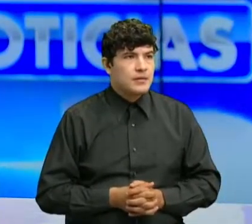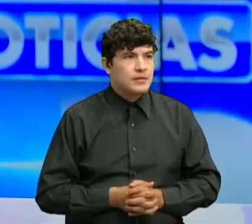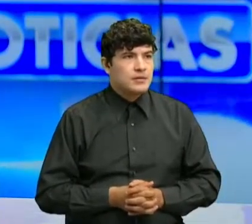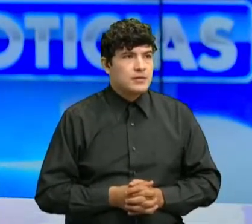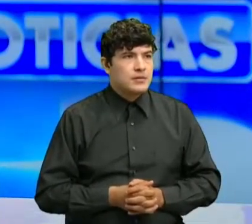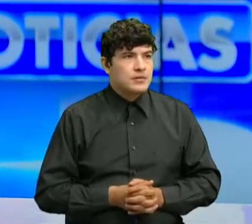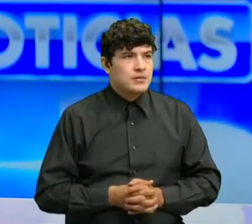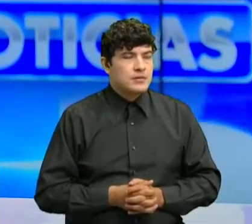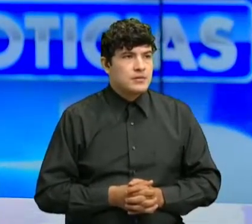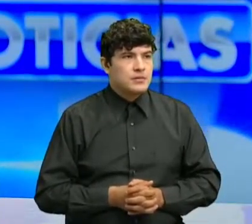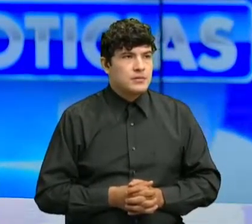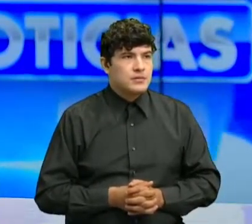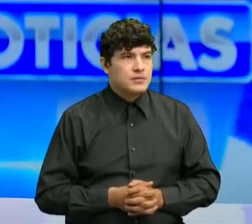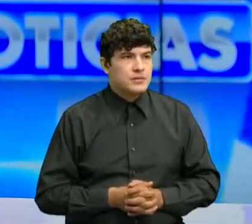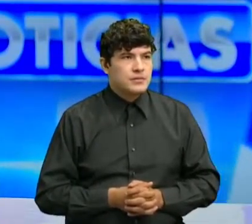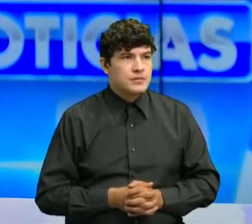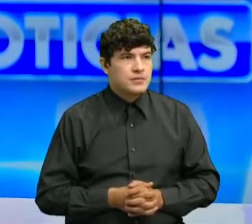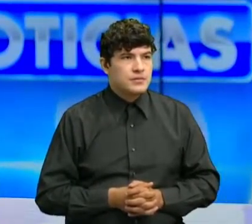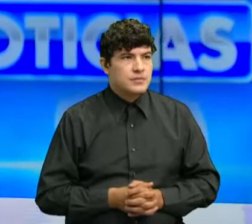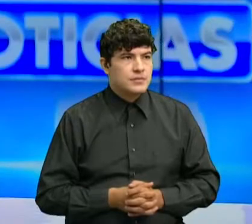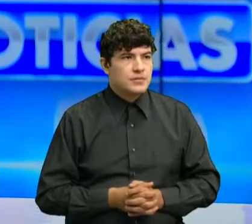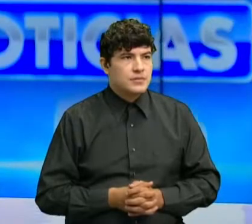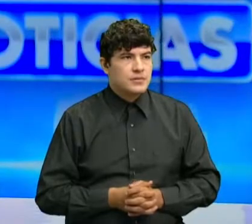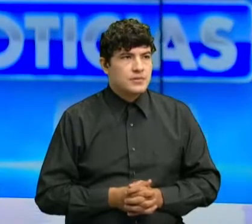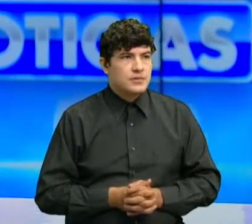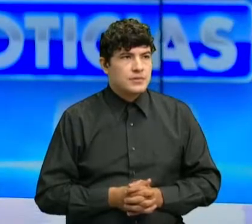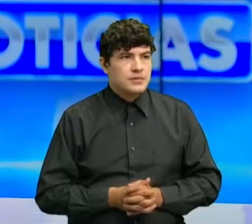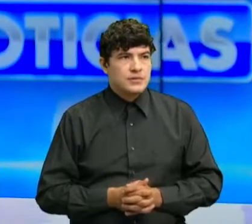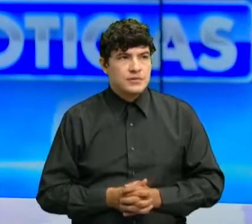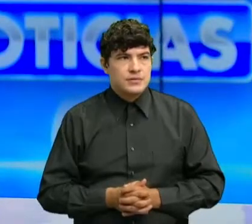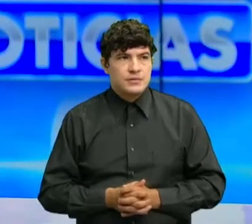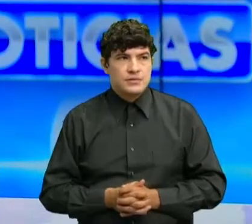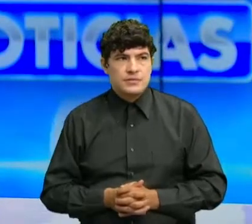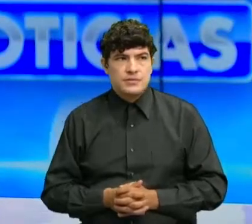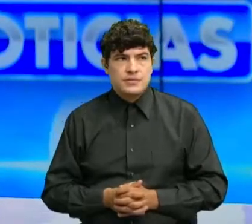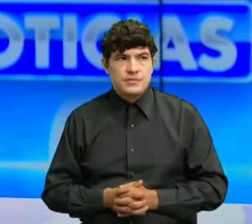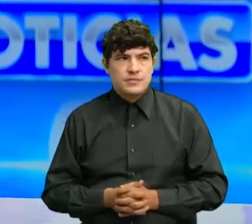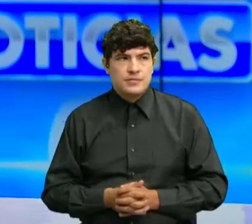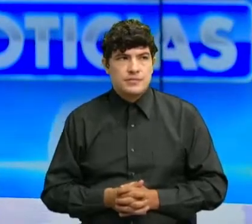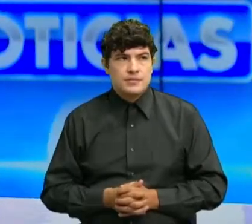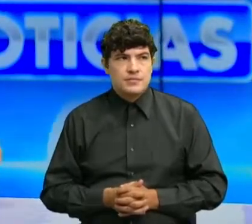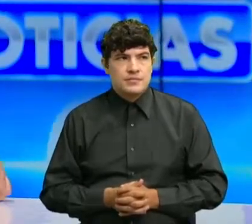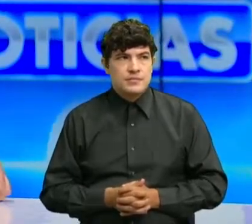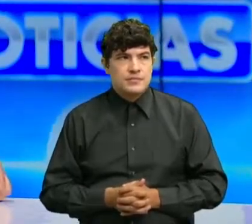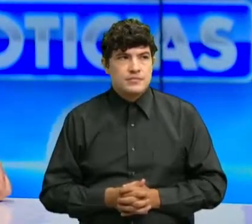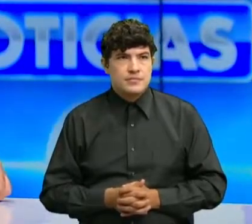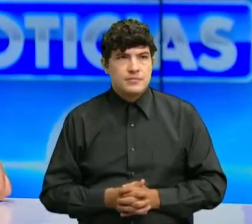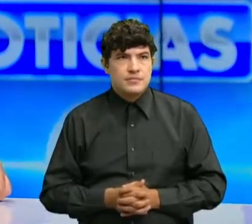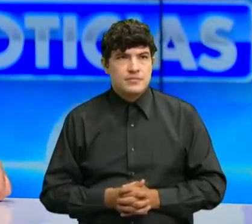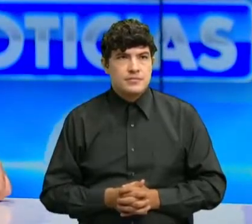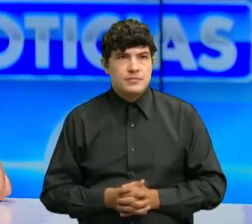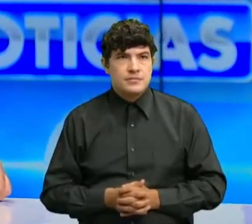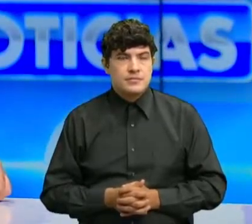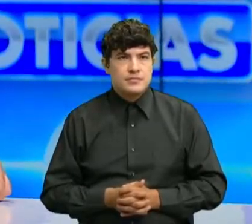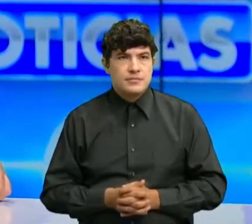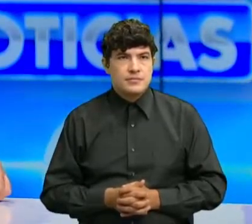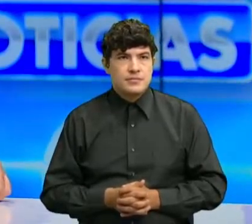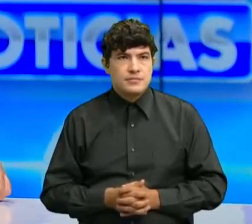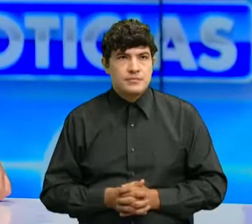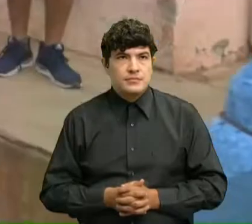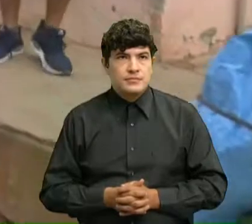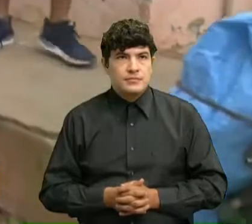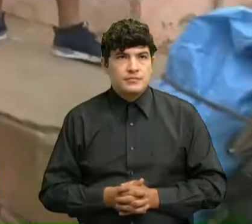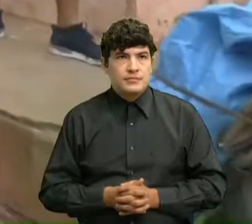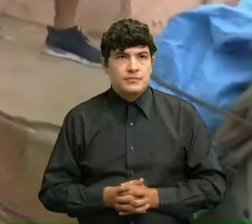vías de ese sector metropolitano de cúcuta aún no ha podido frenar la ya que la obra aún conserva algunos escombros